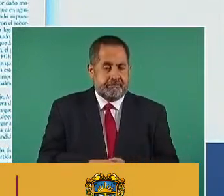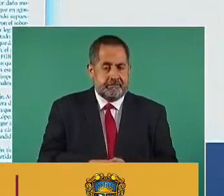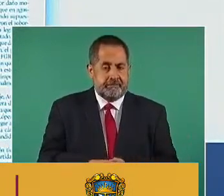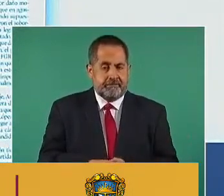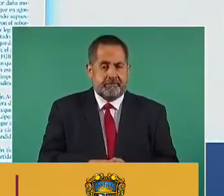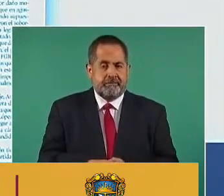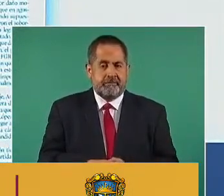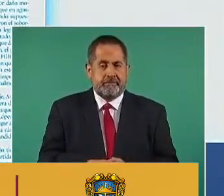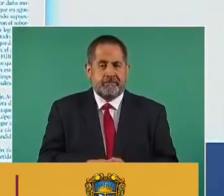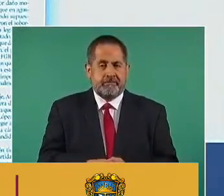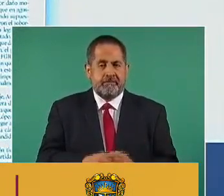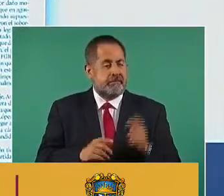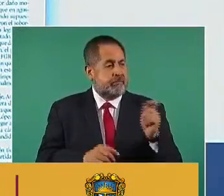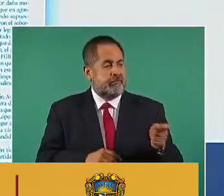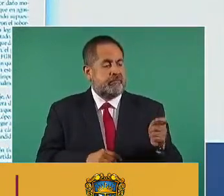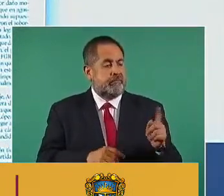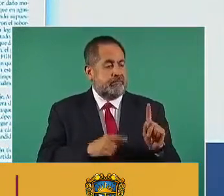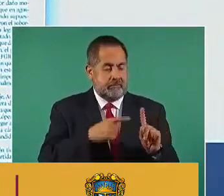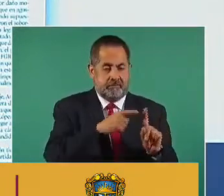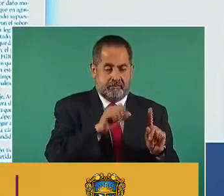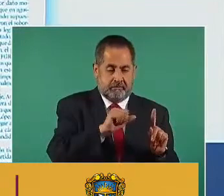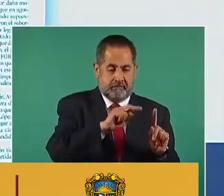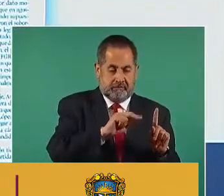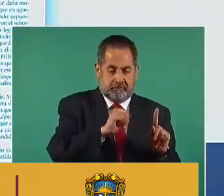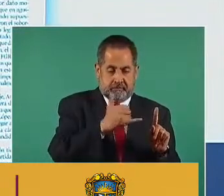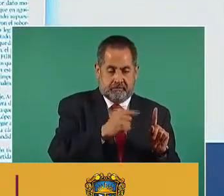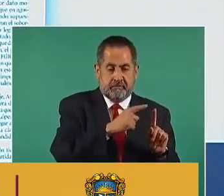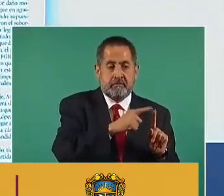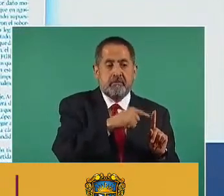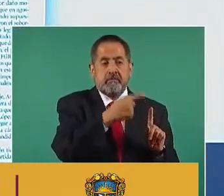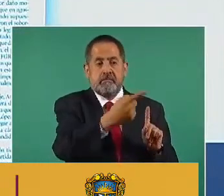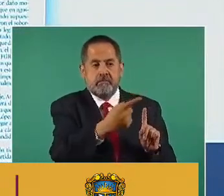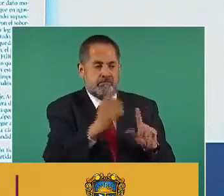uno de los maestros